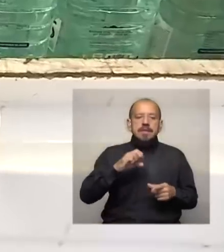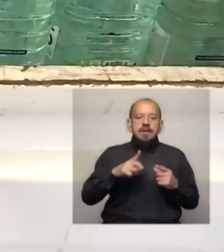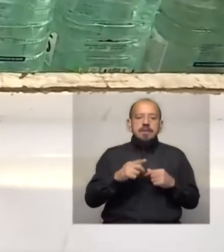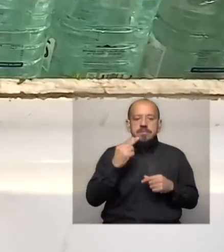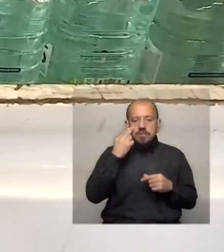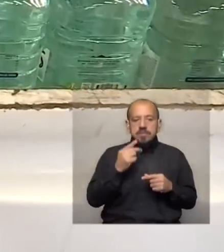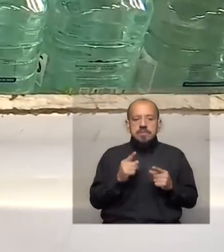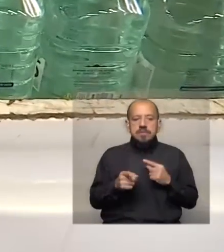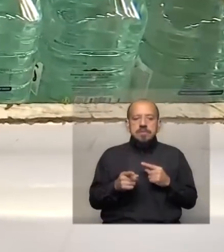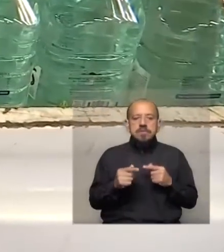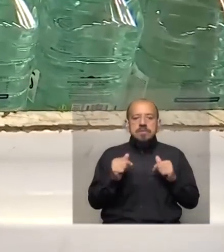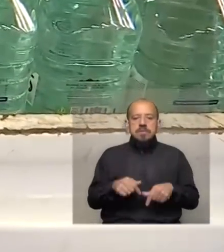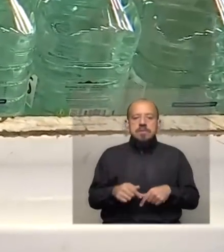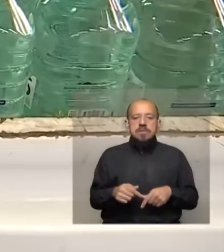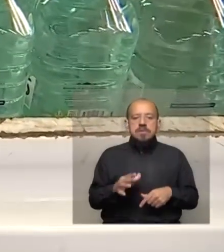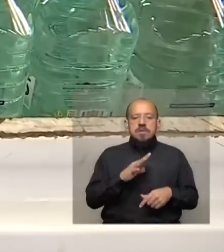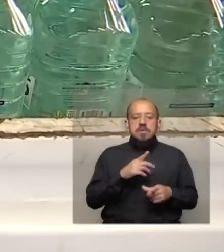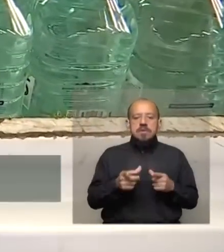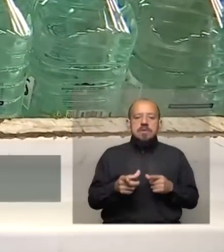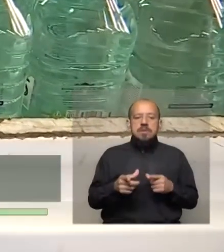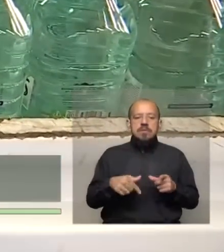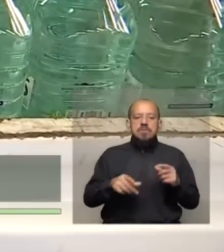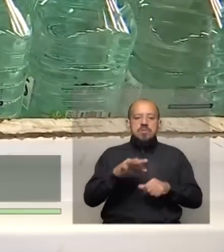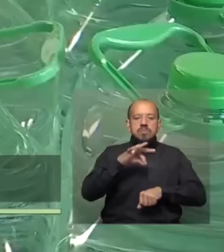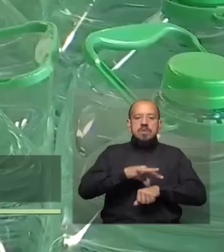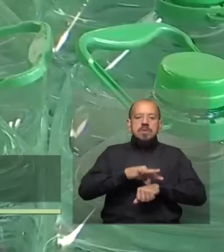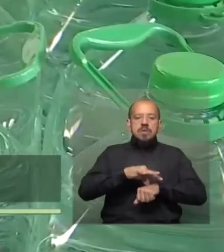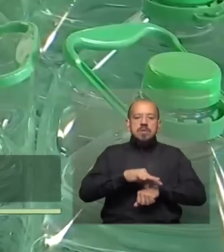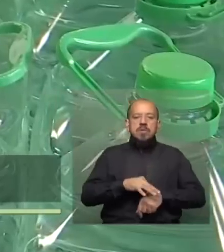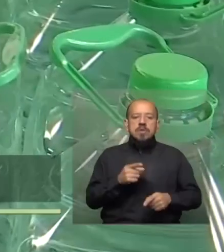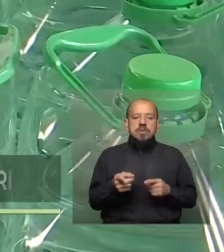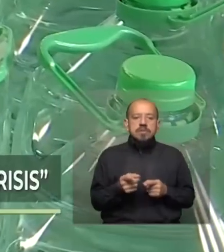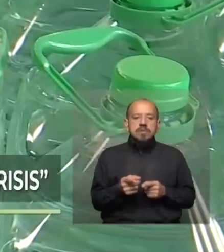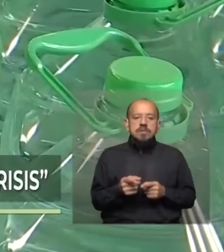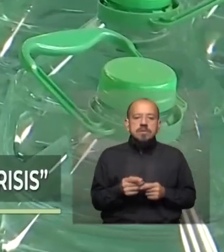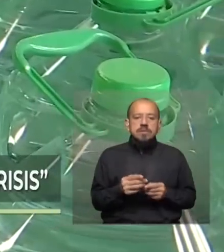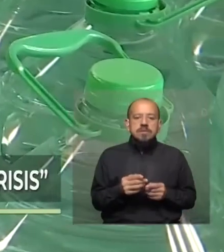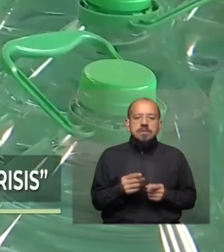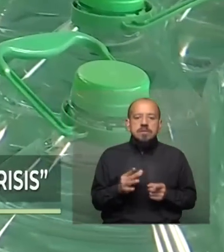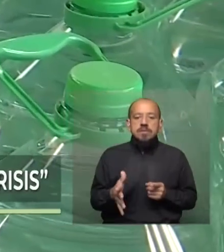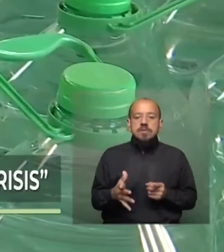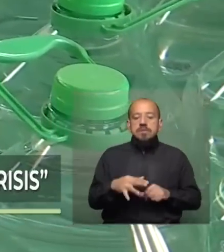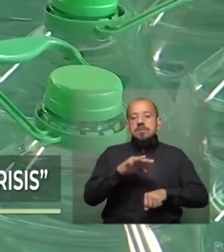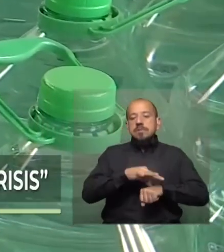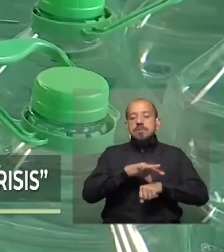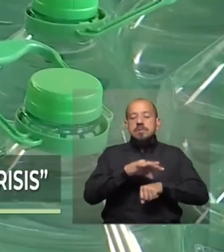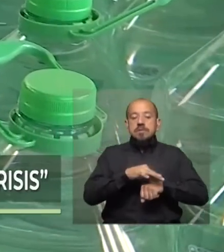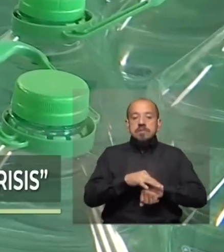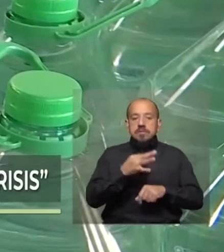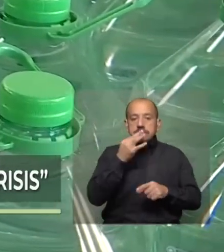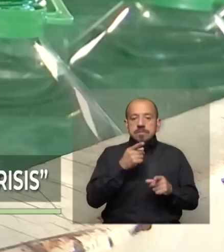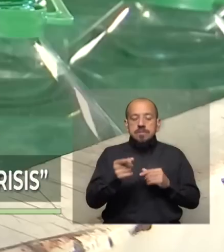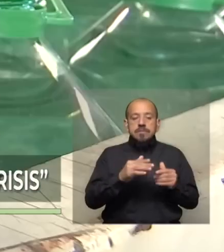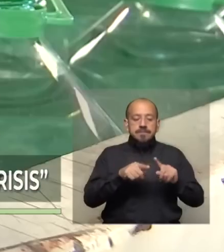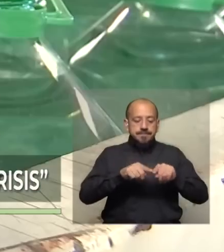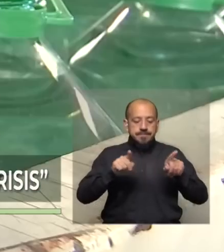sean usuarios de nuestras policlínicas allí van a ser atendidos por un médico y este según lo que el médico Determine va a establecer una receta